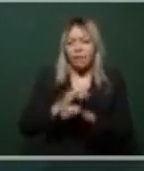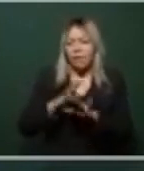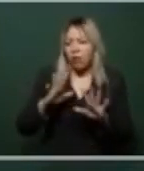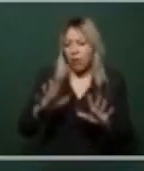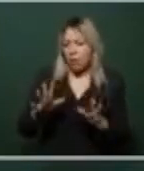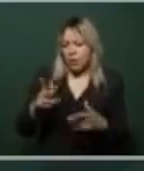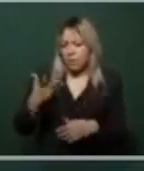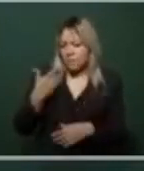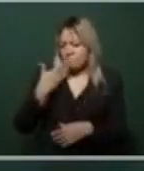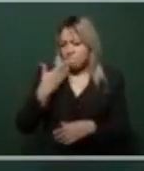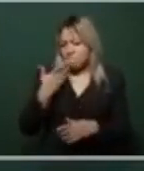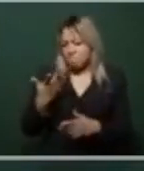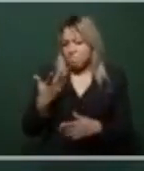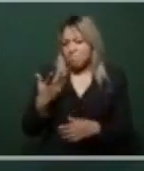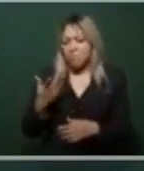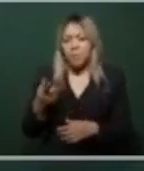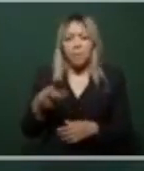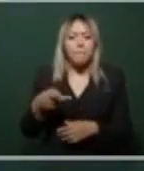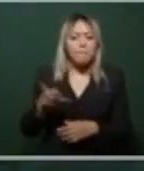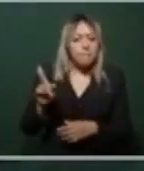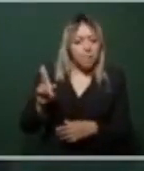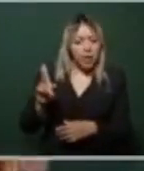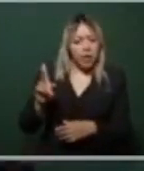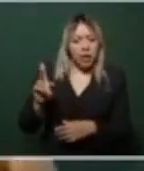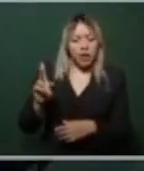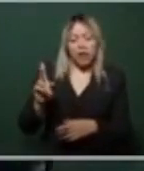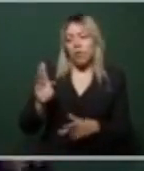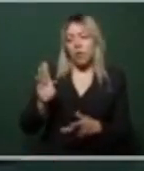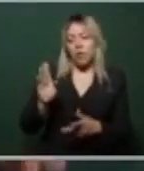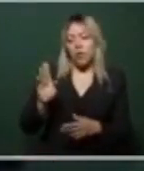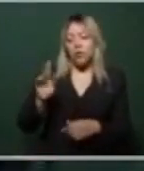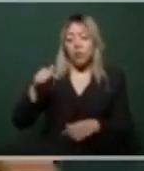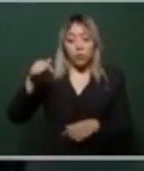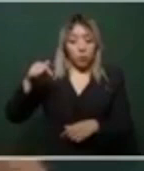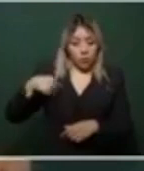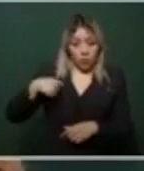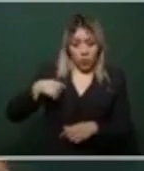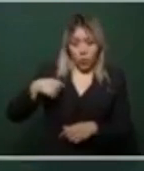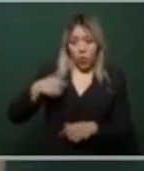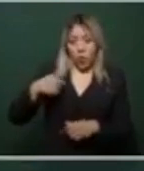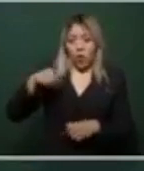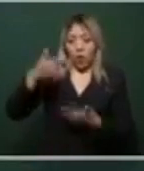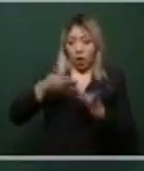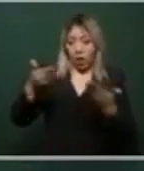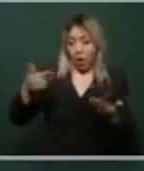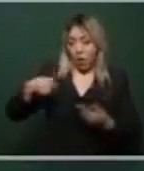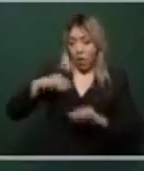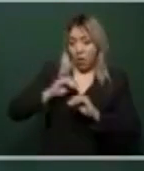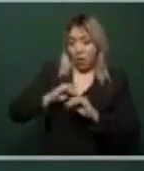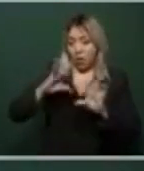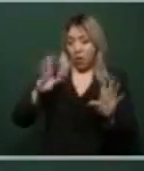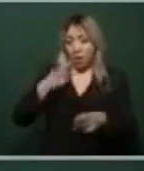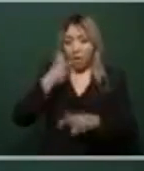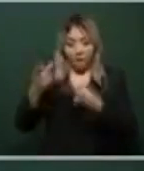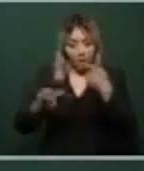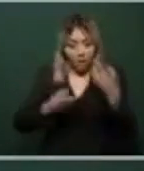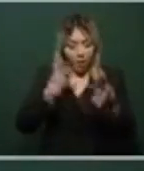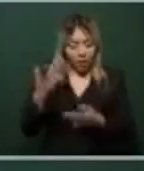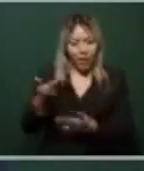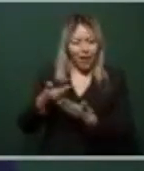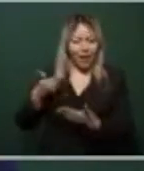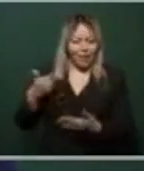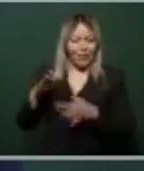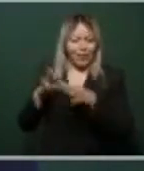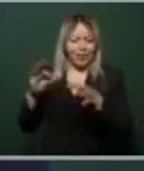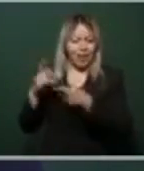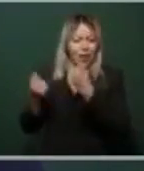autolimitarse. Pero lo que les digo aquí, de que habían columnistas que cobraban